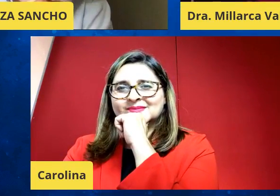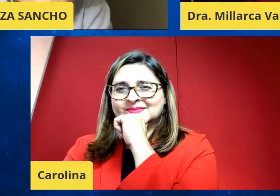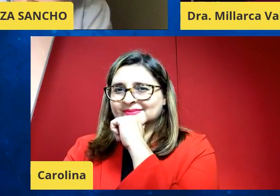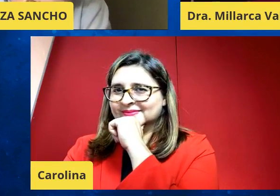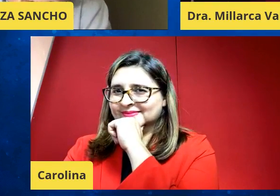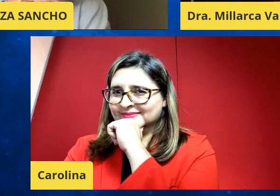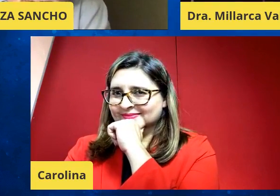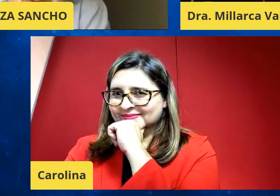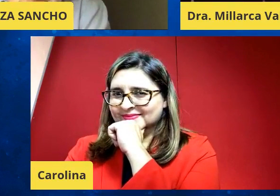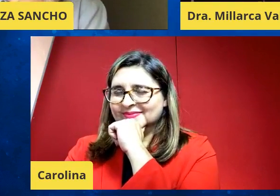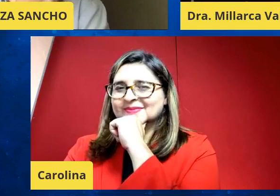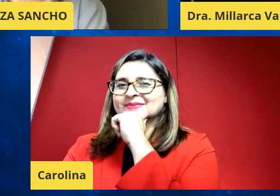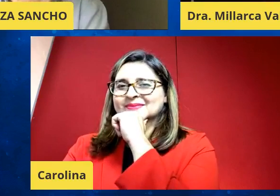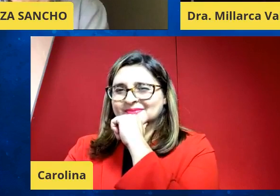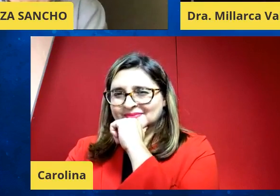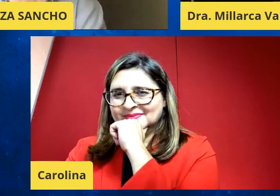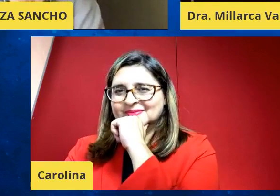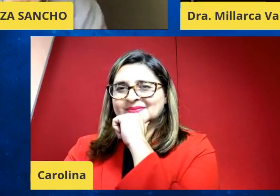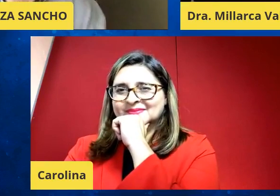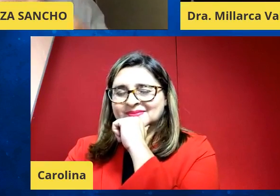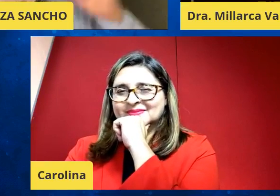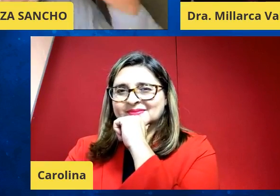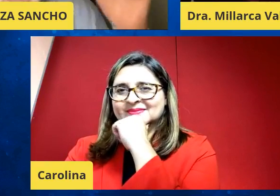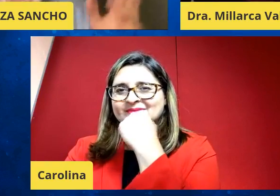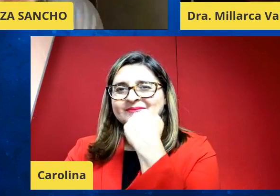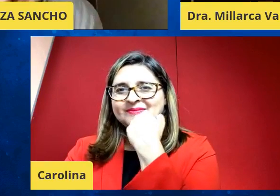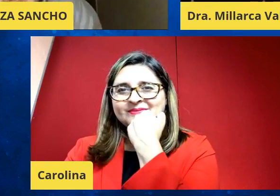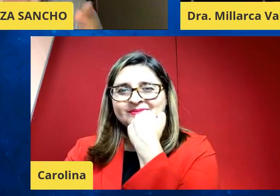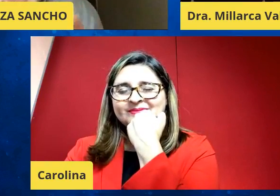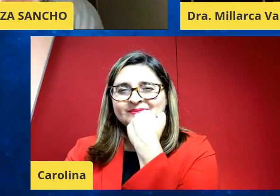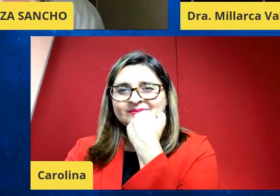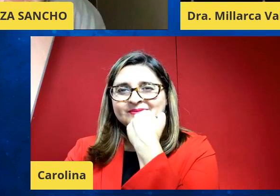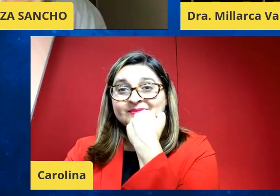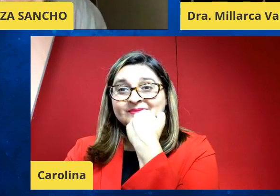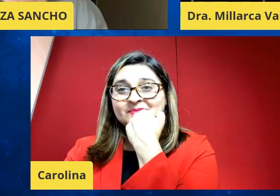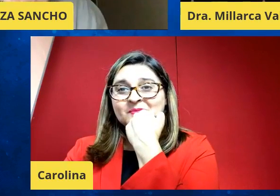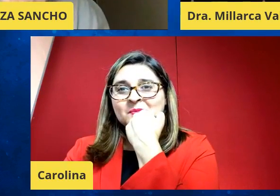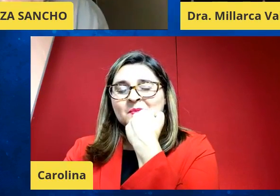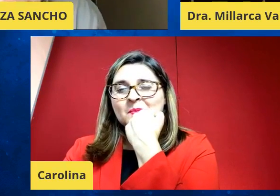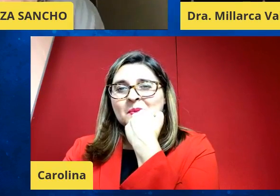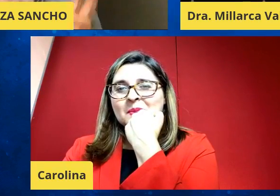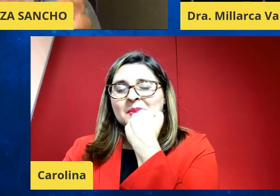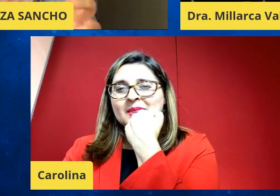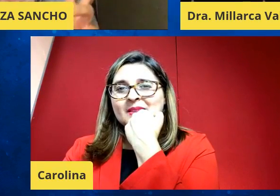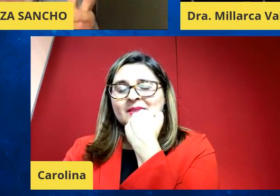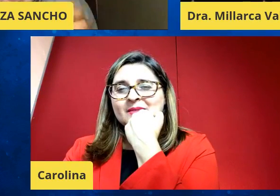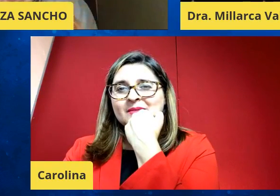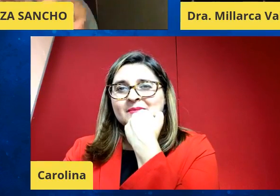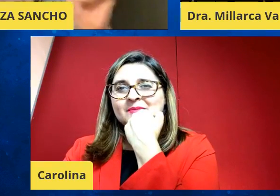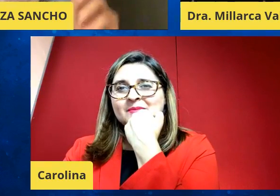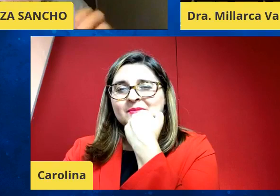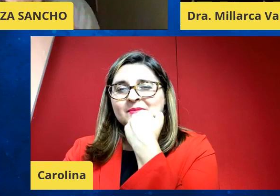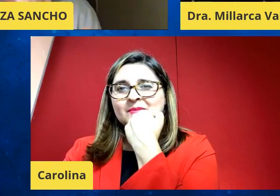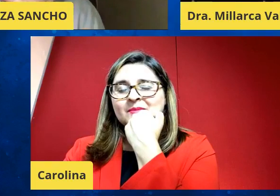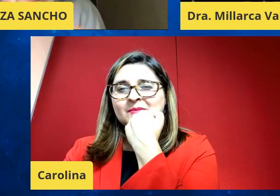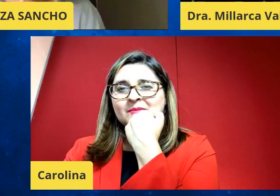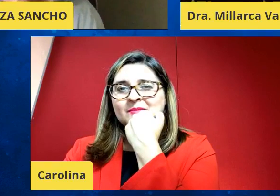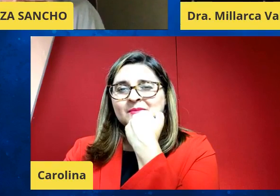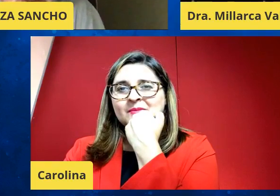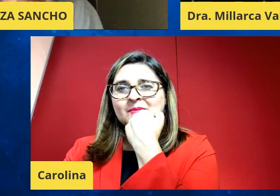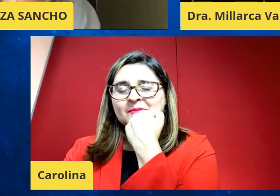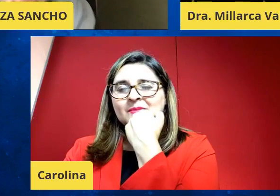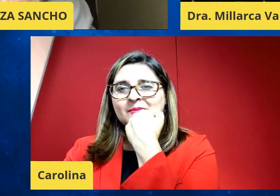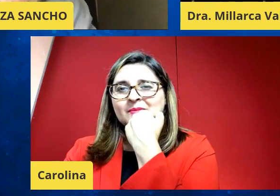chinos, absolutamente. Pero antes hay dragones y otras cosas que extraterrestres como los que pintan los